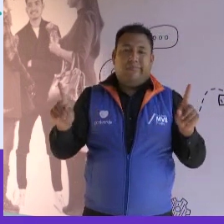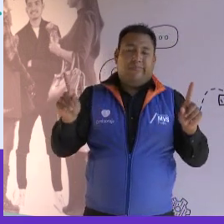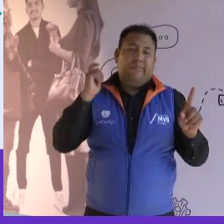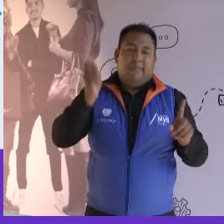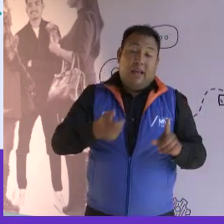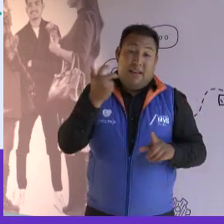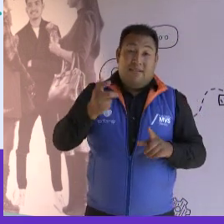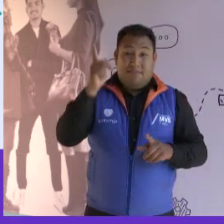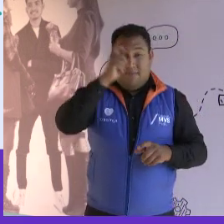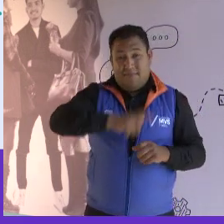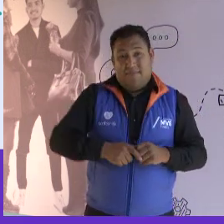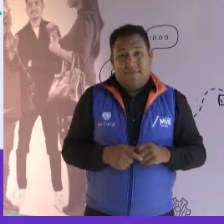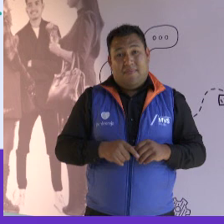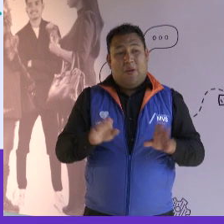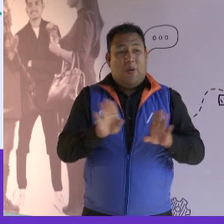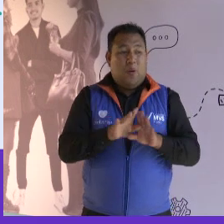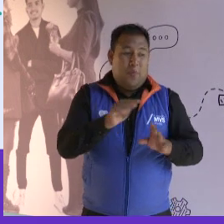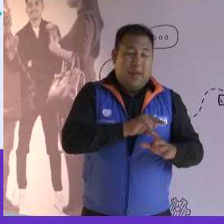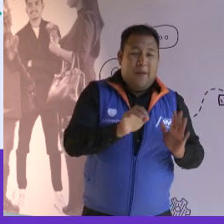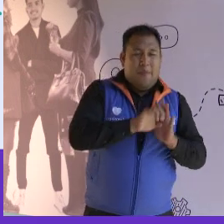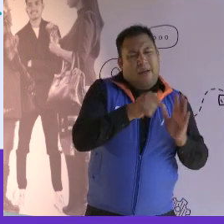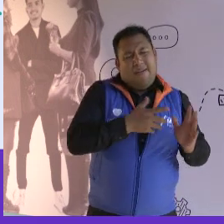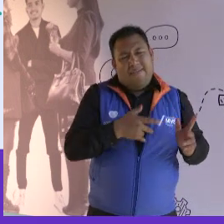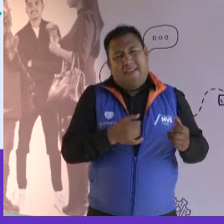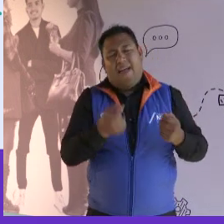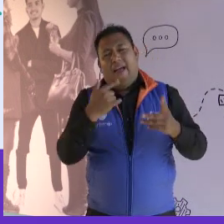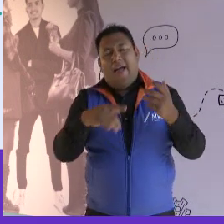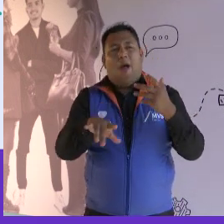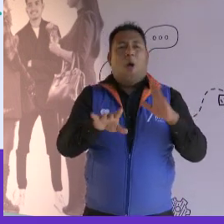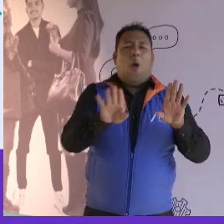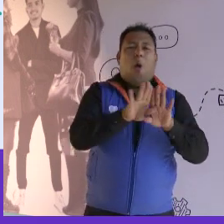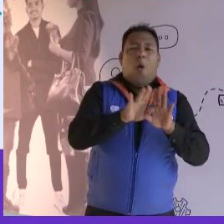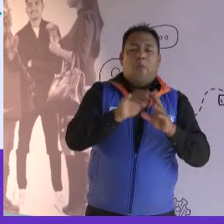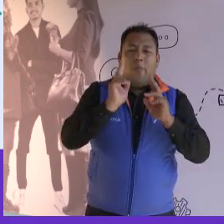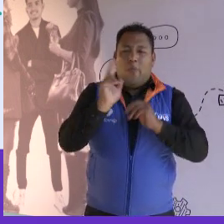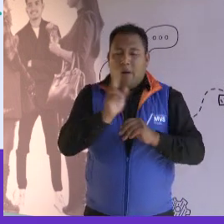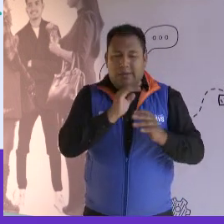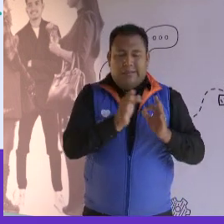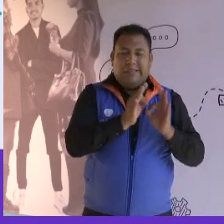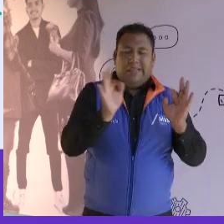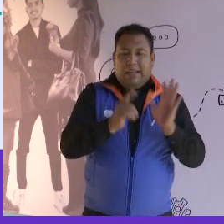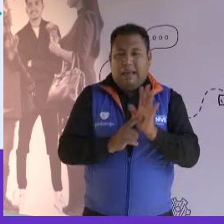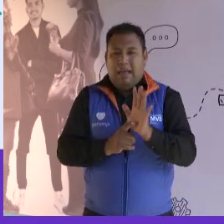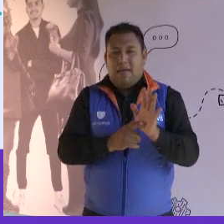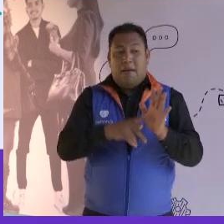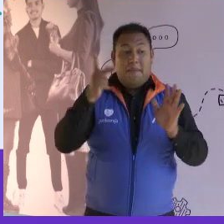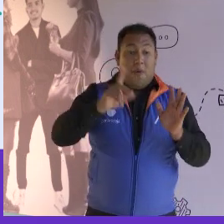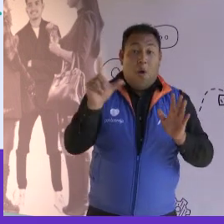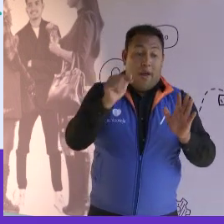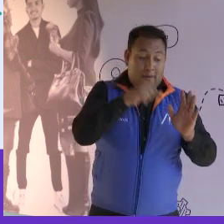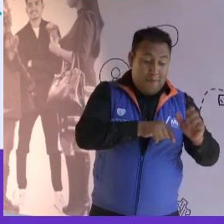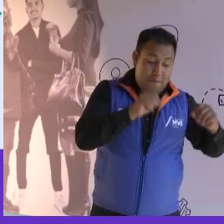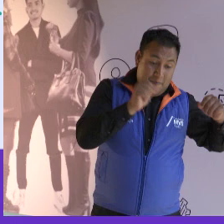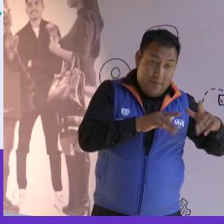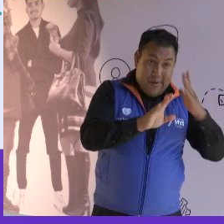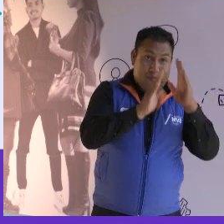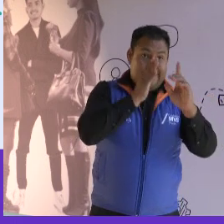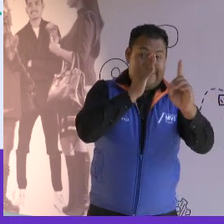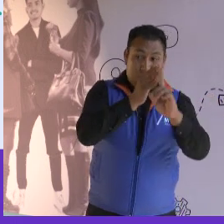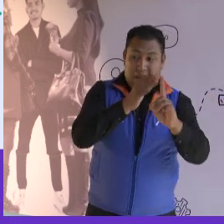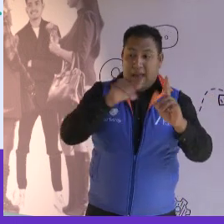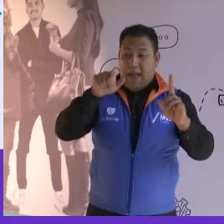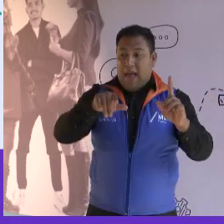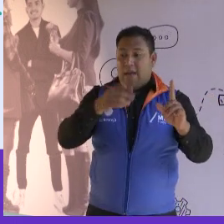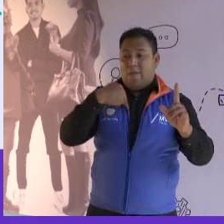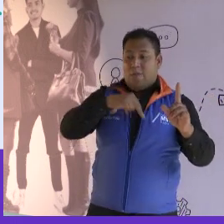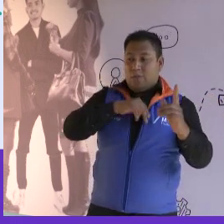a veces un poquito de eco, una notita y nada más, ¿no? Entonces el trabajo en red ayuda y potencia. Entonces sí fue ir a